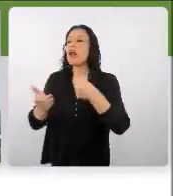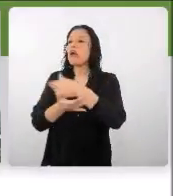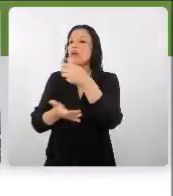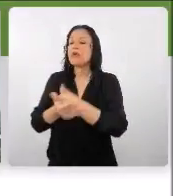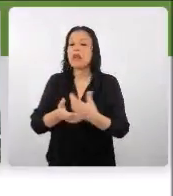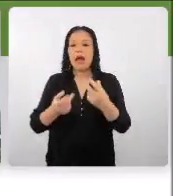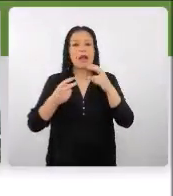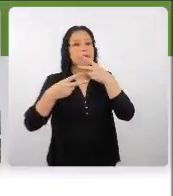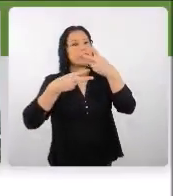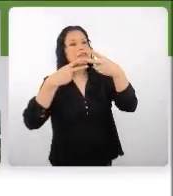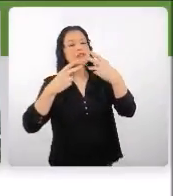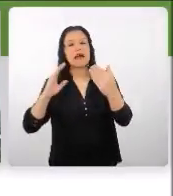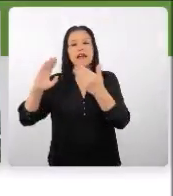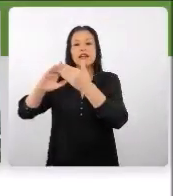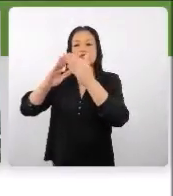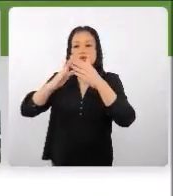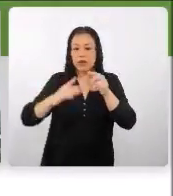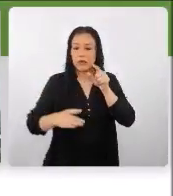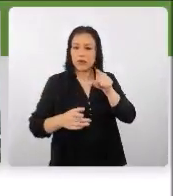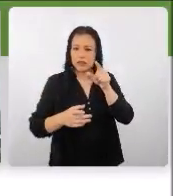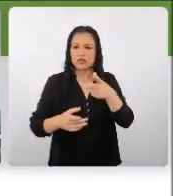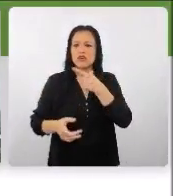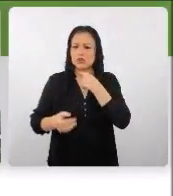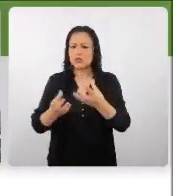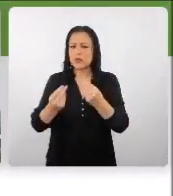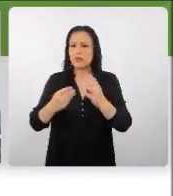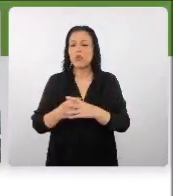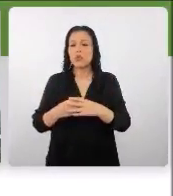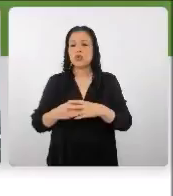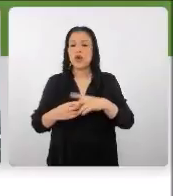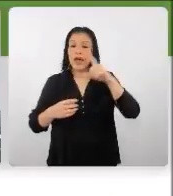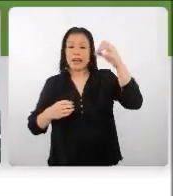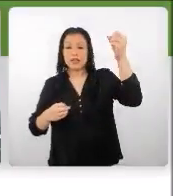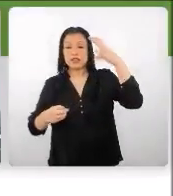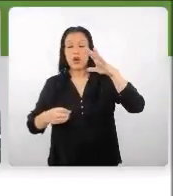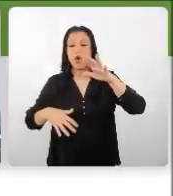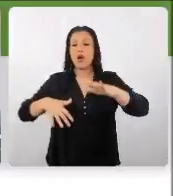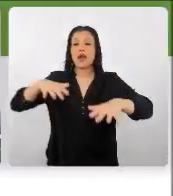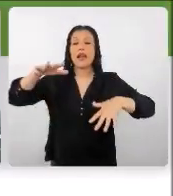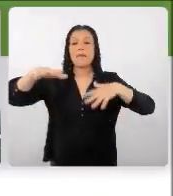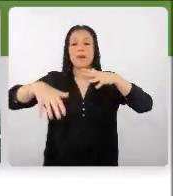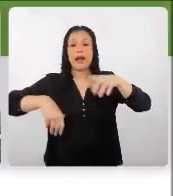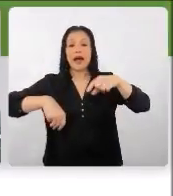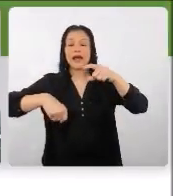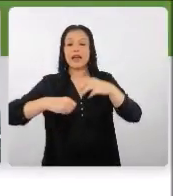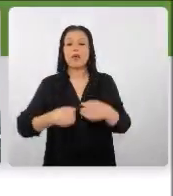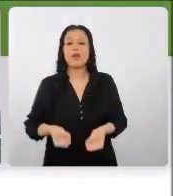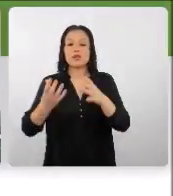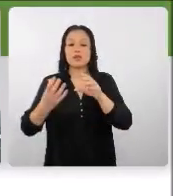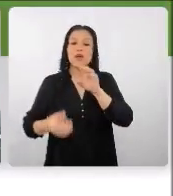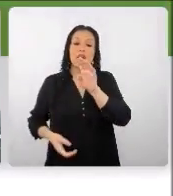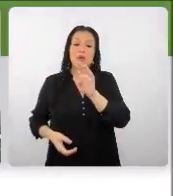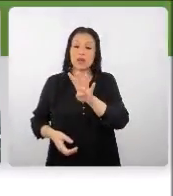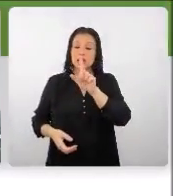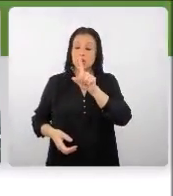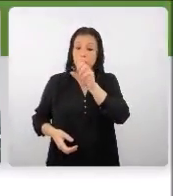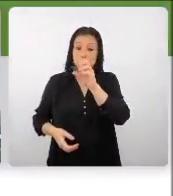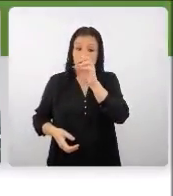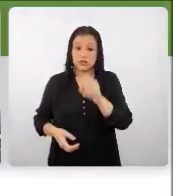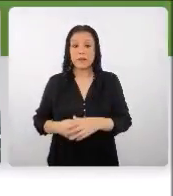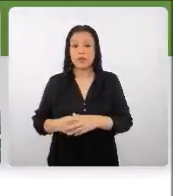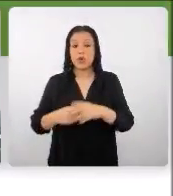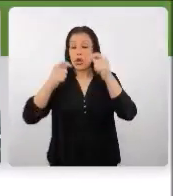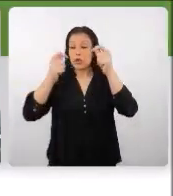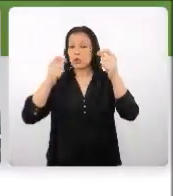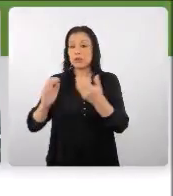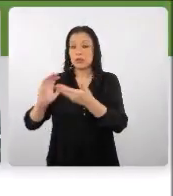libre, esto prepandemia incluso, sol y playa, acá nuevamente sol y playa 41%, turismo urbano 38%, al